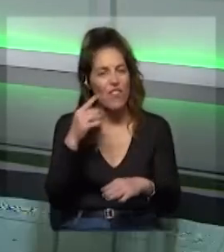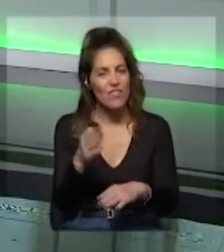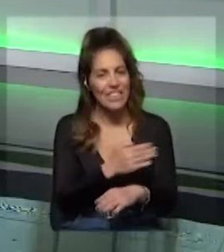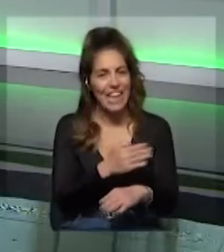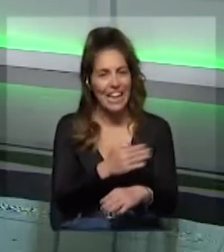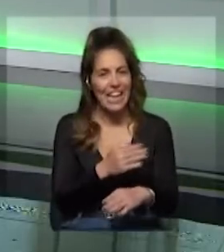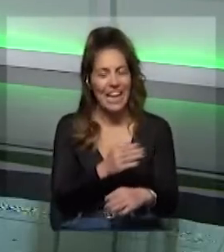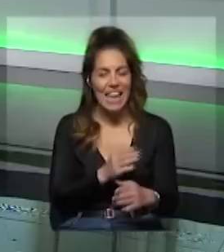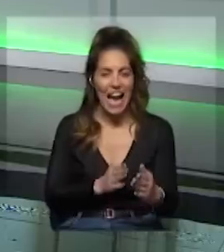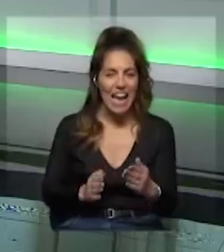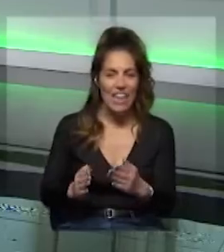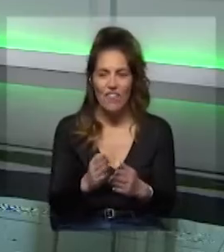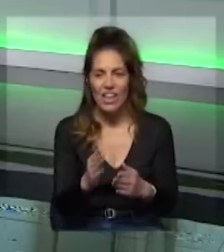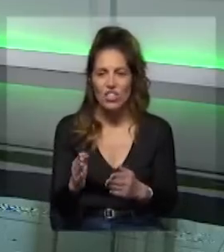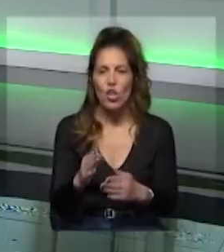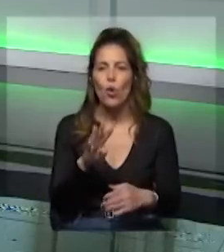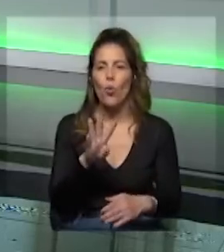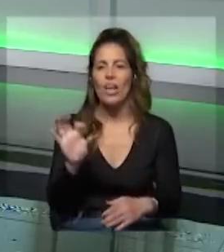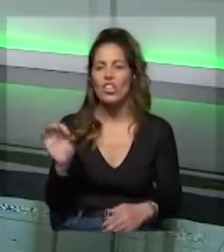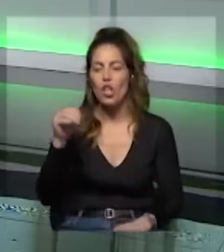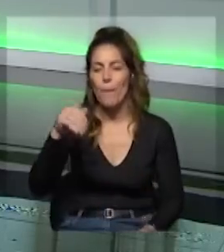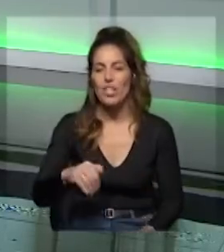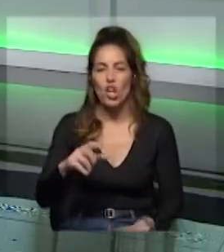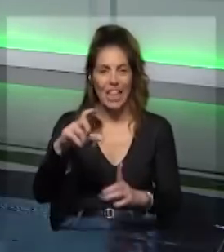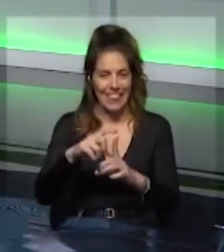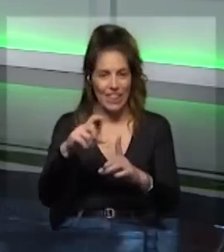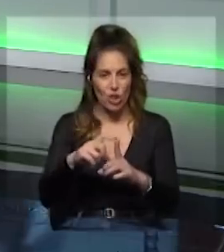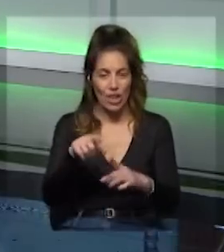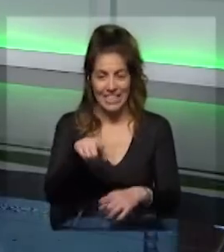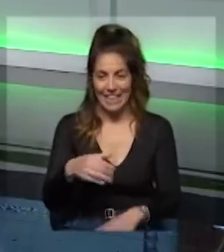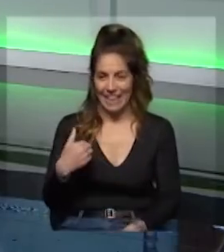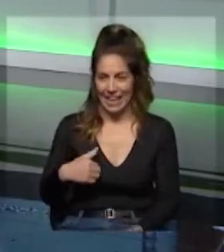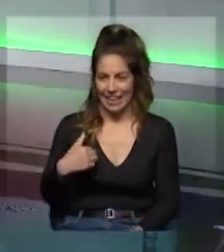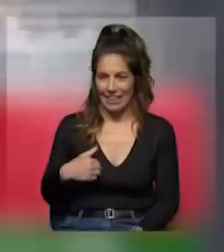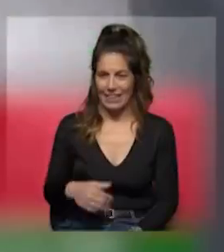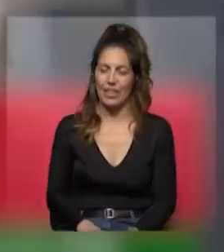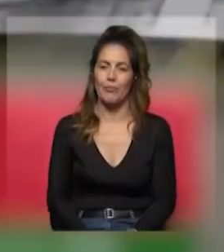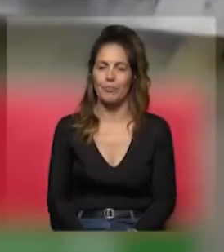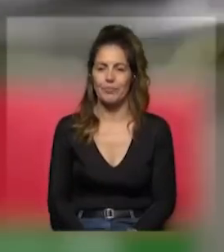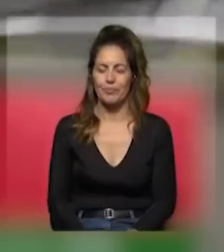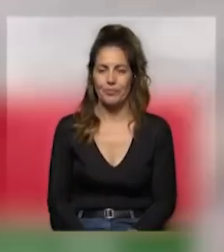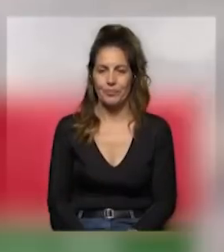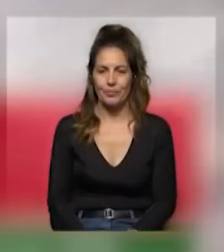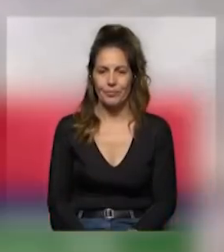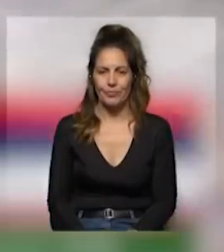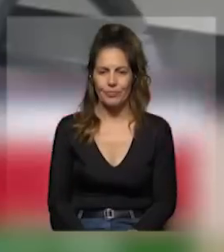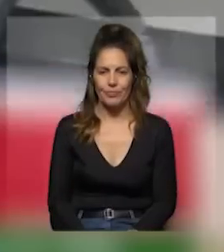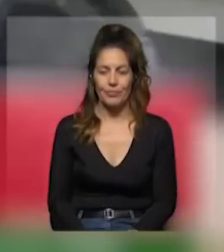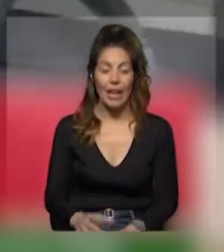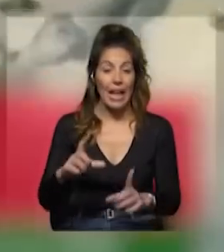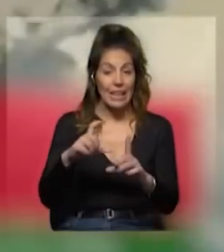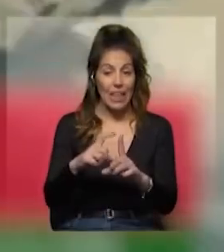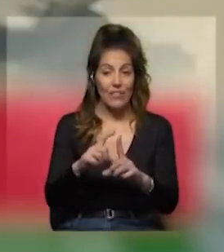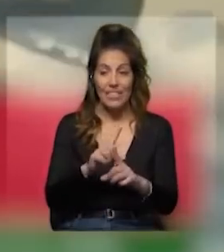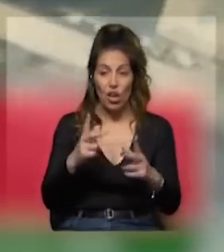evasión que ya lleva 400 millones de dólares en la República Argentina la divisa informal se vendió